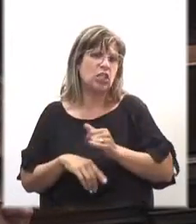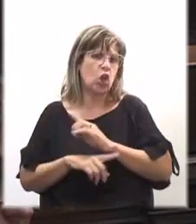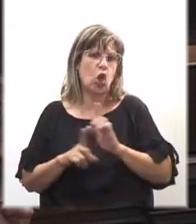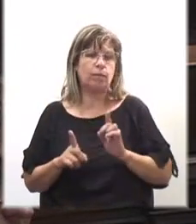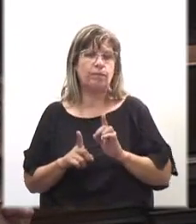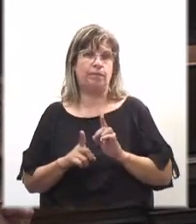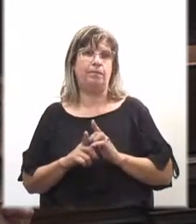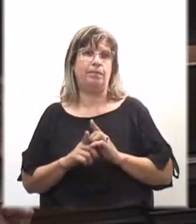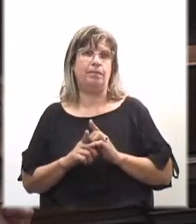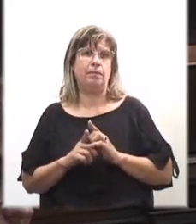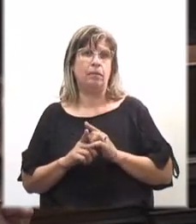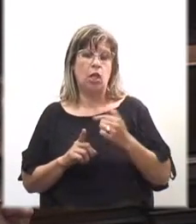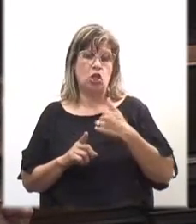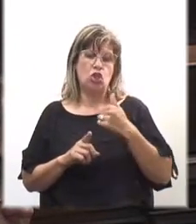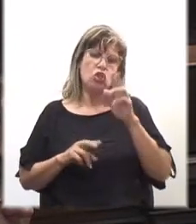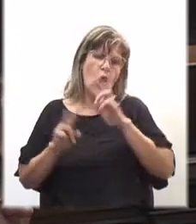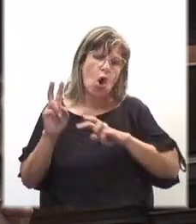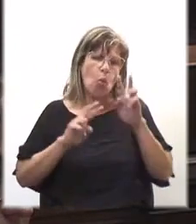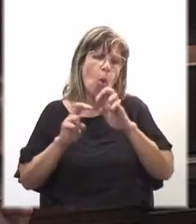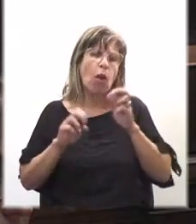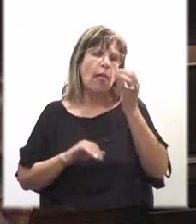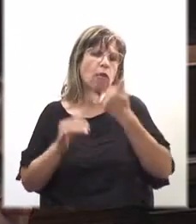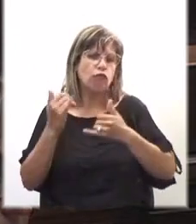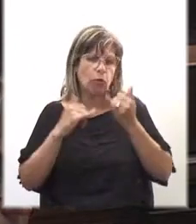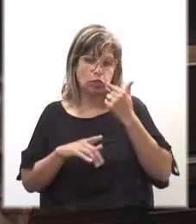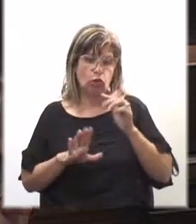Y yo, buscando información,